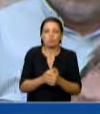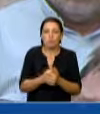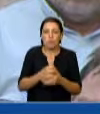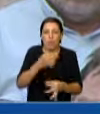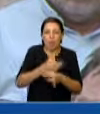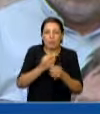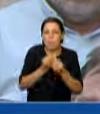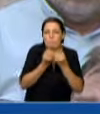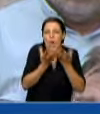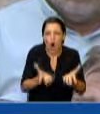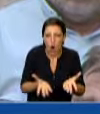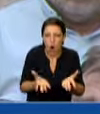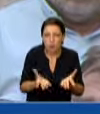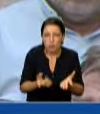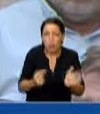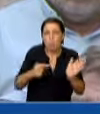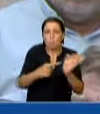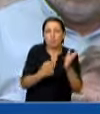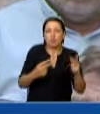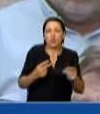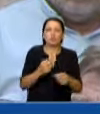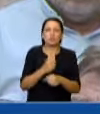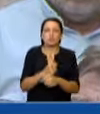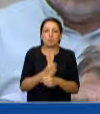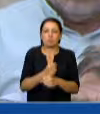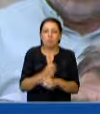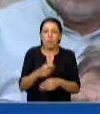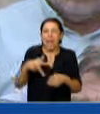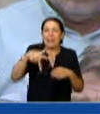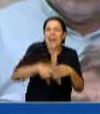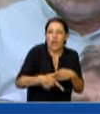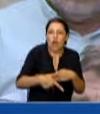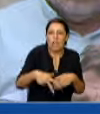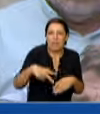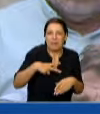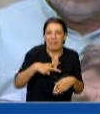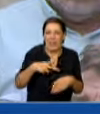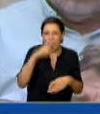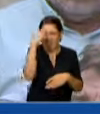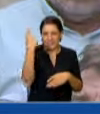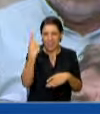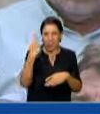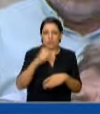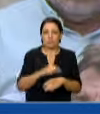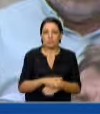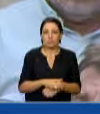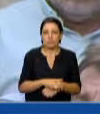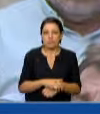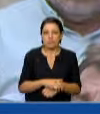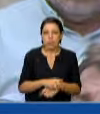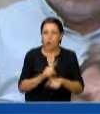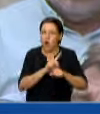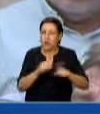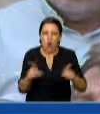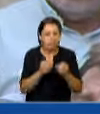personas heridas. Es más, recuerdo ahora una persona sobre Avenida Entre Ríos, eso fue cerca de las 10 de la noche, que tuvo que ser asistida por el